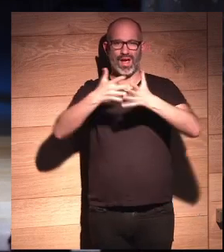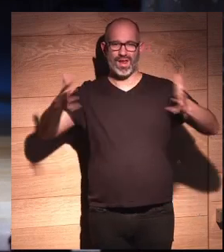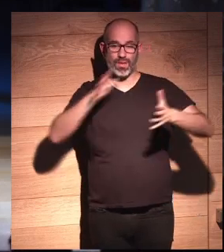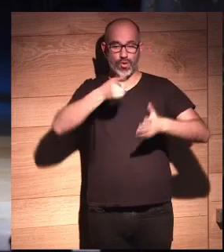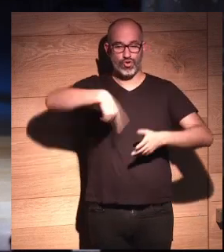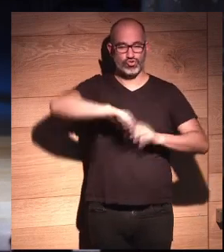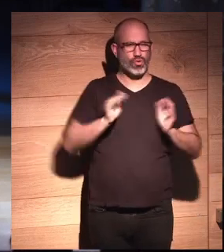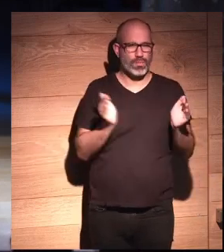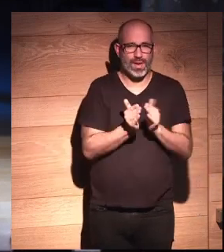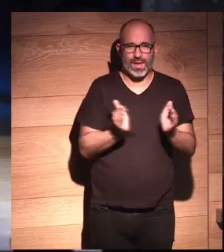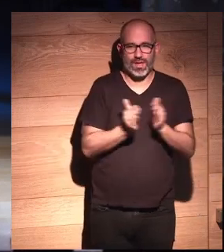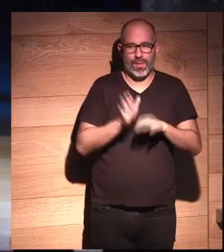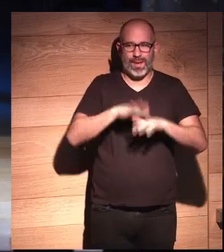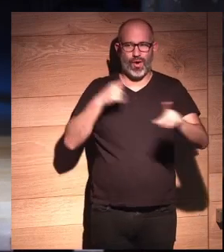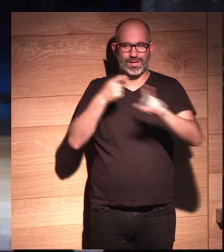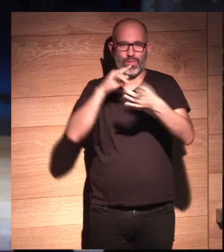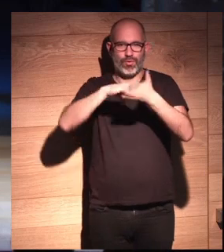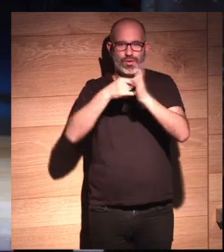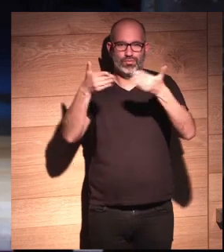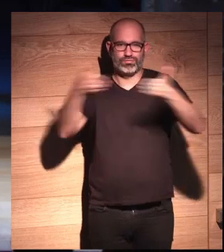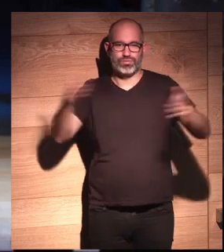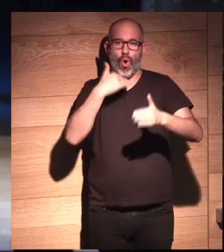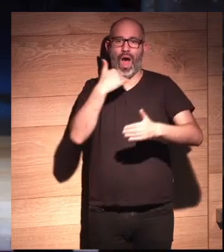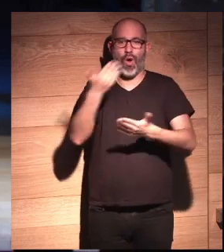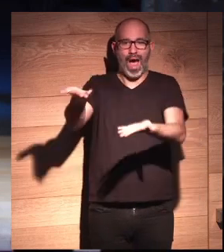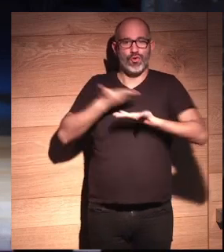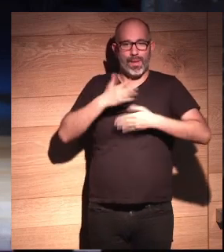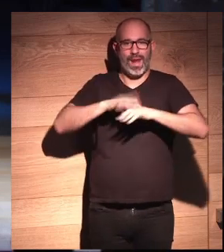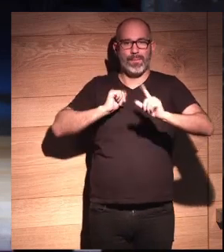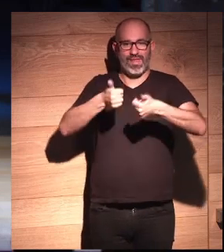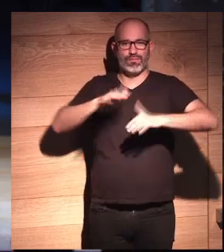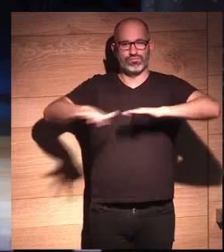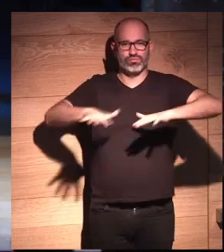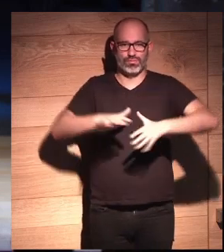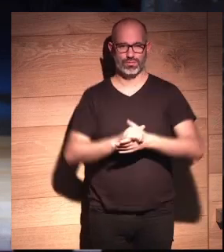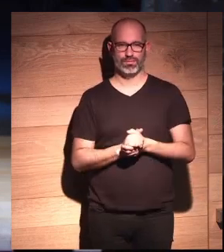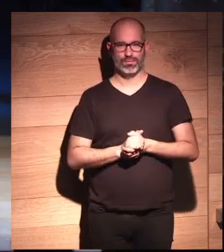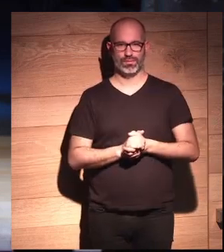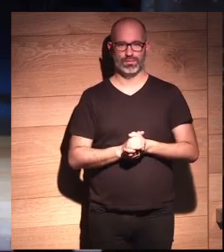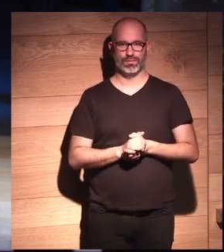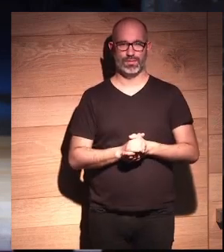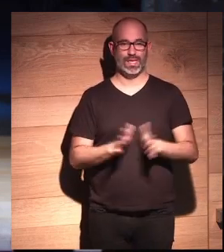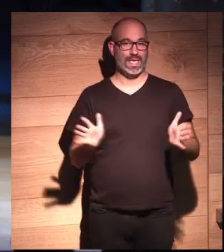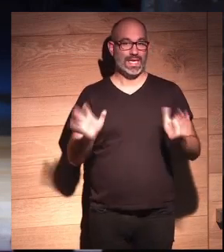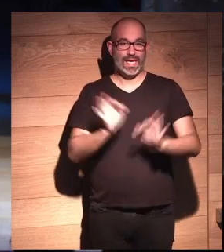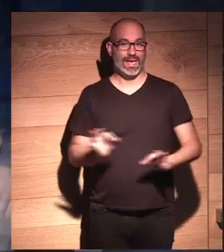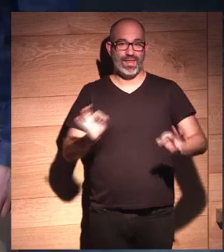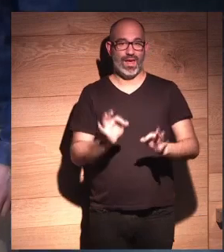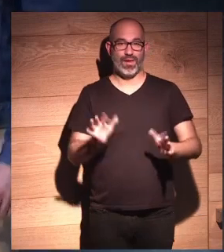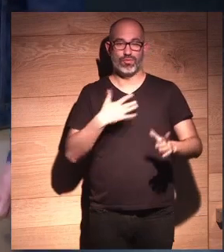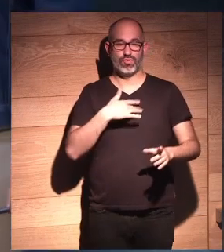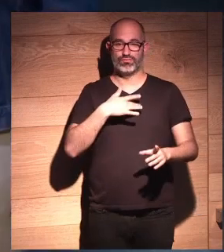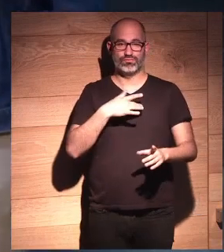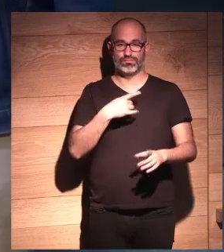somos muy pequeñitos, para que levante el proyecto o cualquier tipo de ayuda para empezar a moverlo. Y nada, pues nada, me